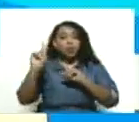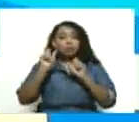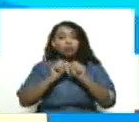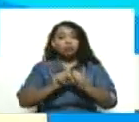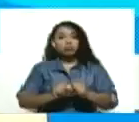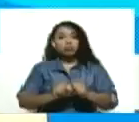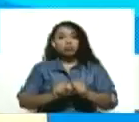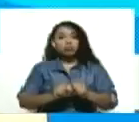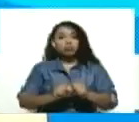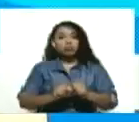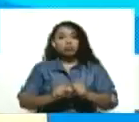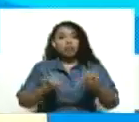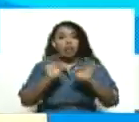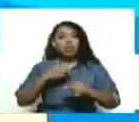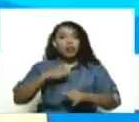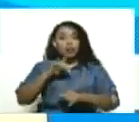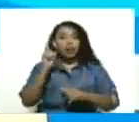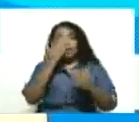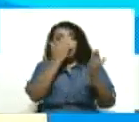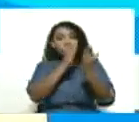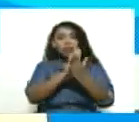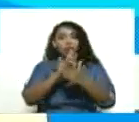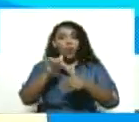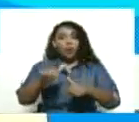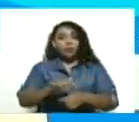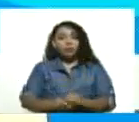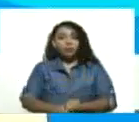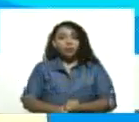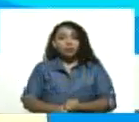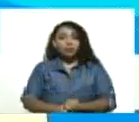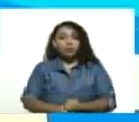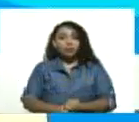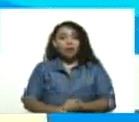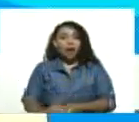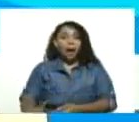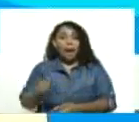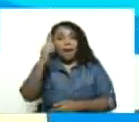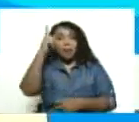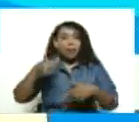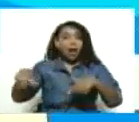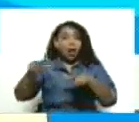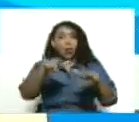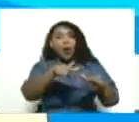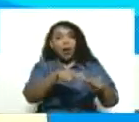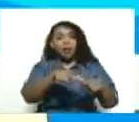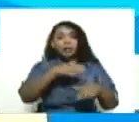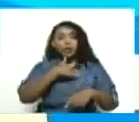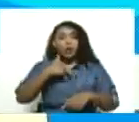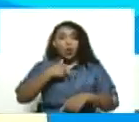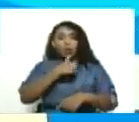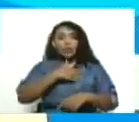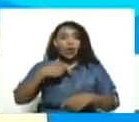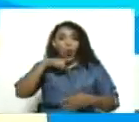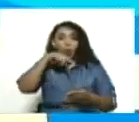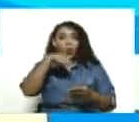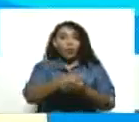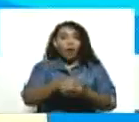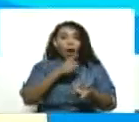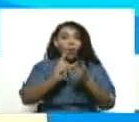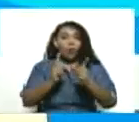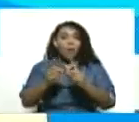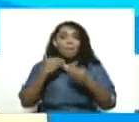inconcluso y que tenemos que enfrentar hoy en primer lugar y quiero nombrar algunas simplemente para señalar